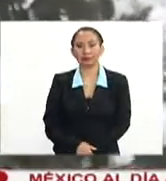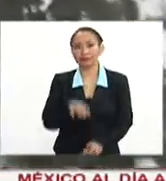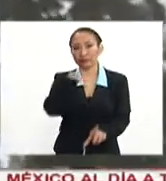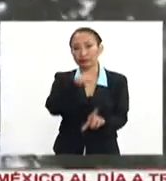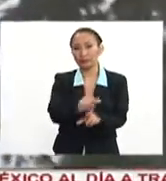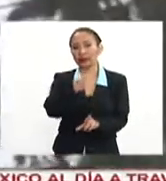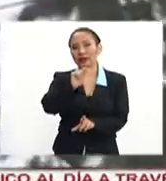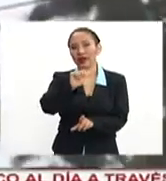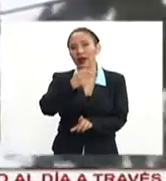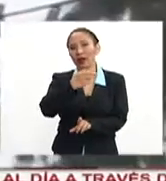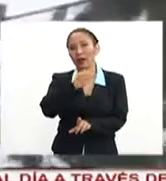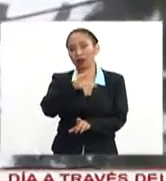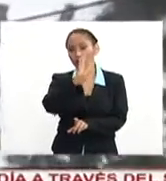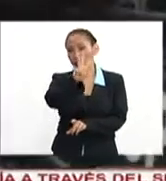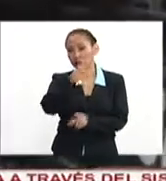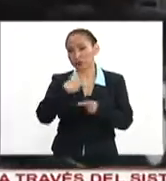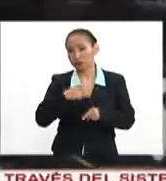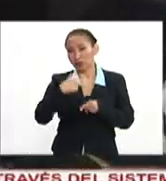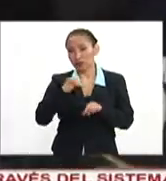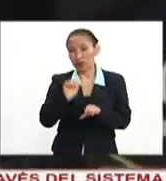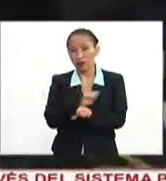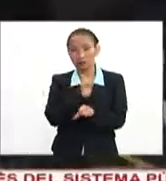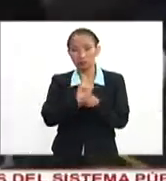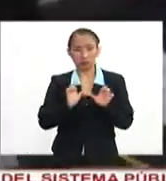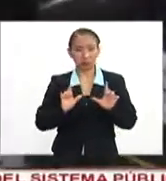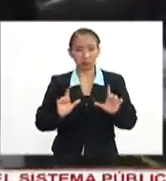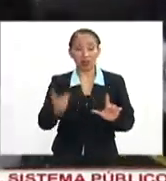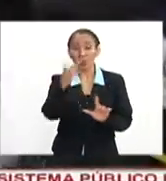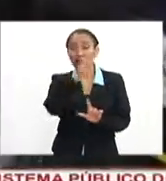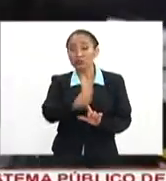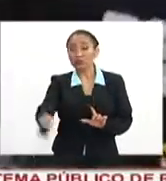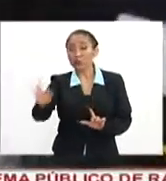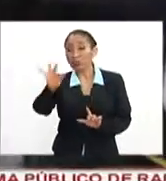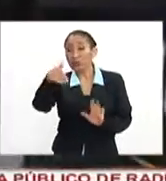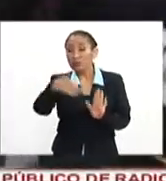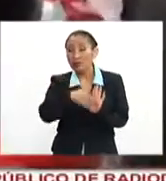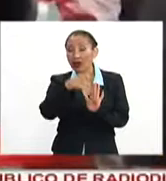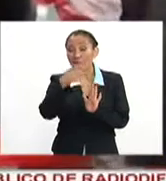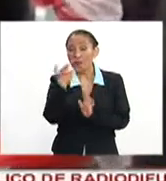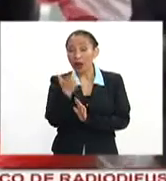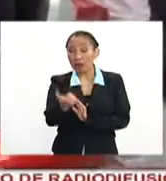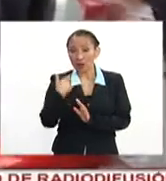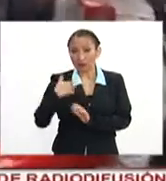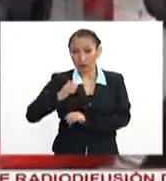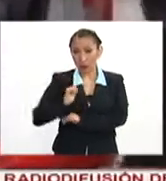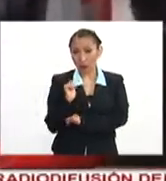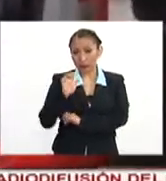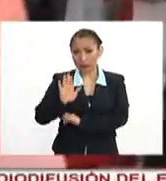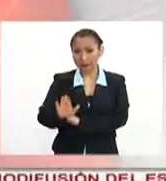Detienen en Tláhuac a 4 personas en auto de lujo con casi 240,000 pesos en efectivo.